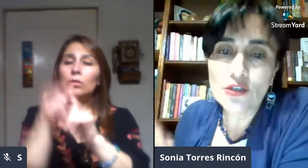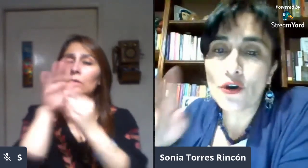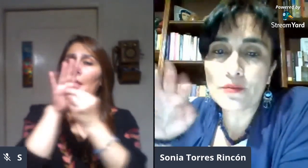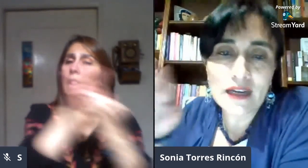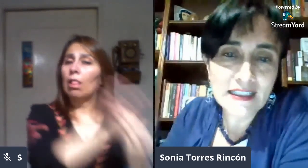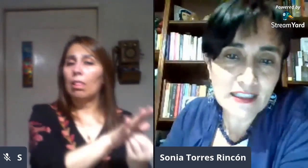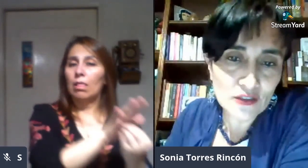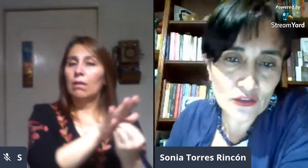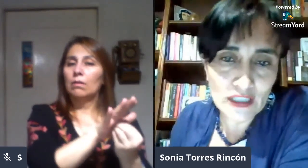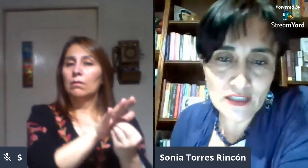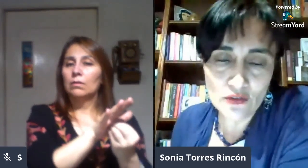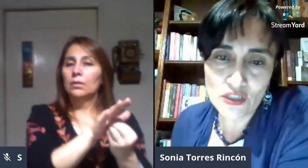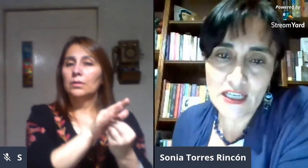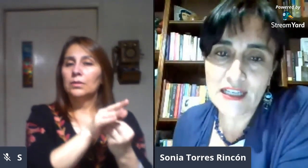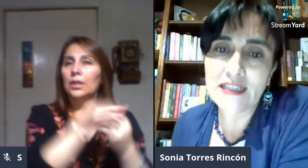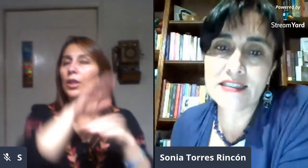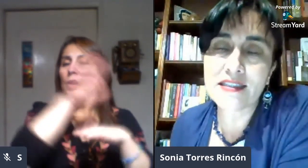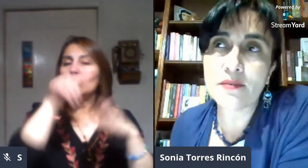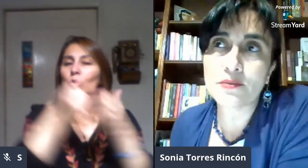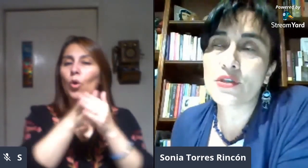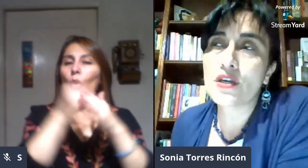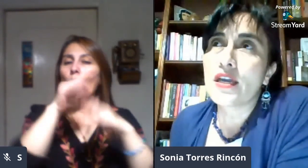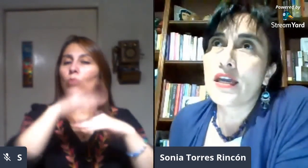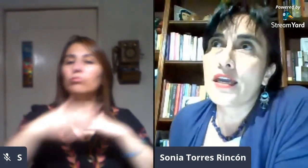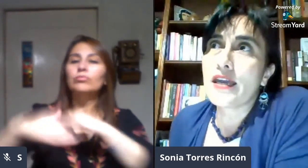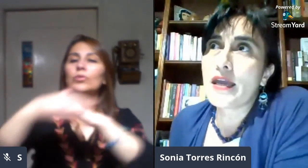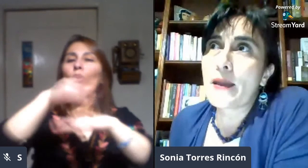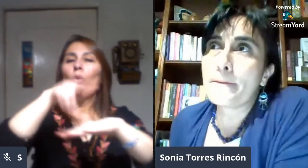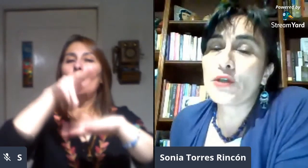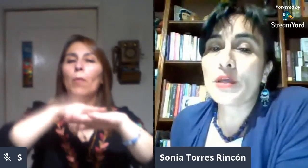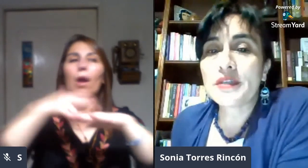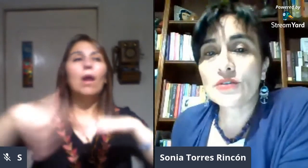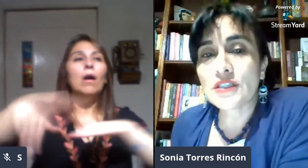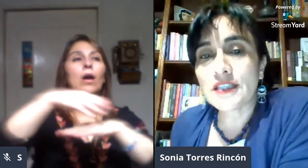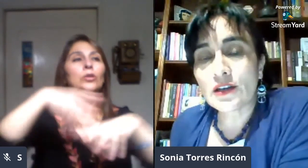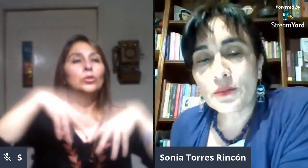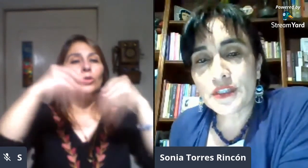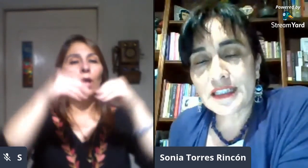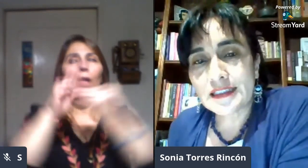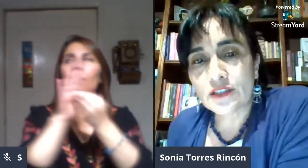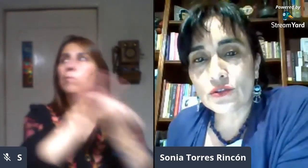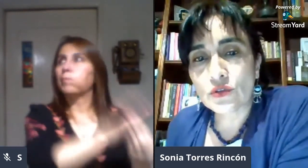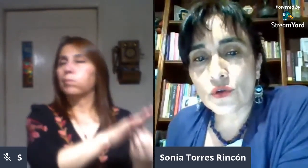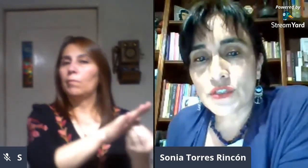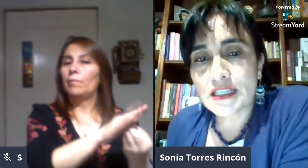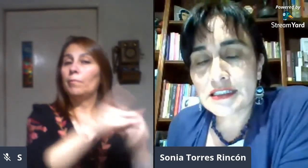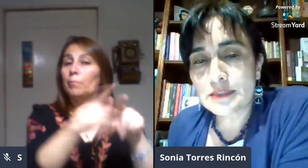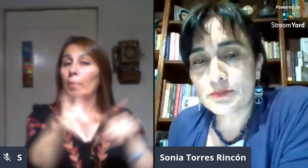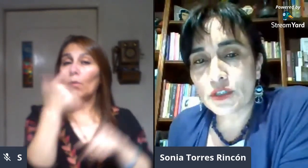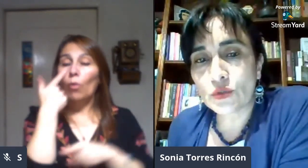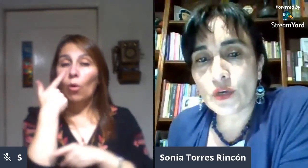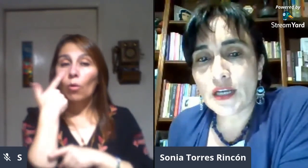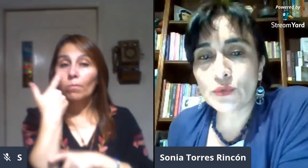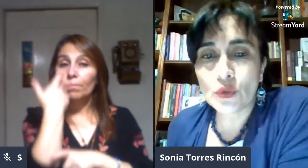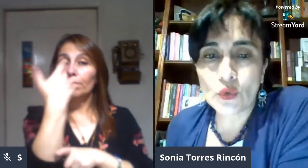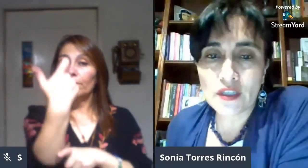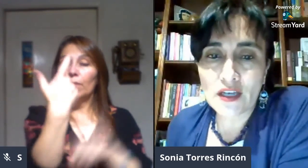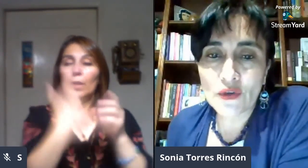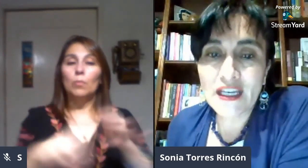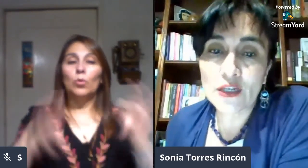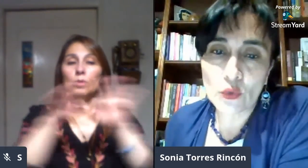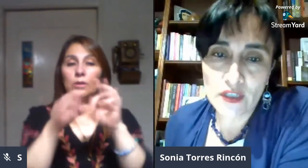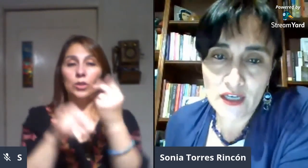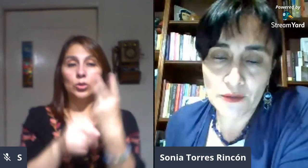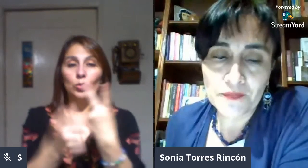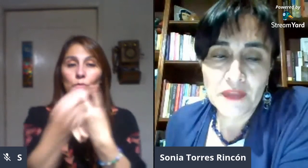esa normalización de la sociedad en la que estamos. Pero también yo quisiera como resaltar dos cosas respecto al